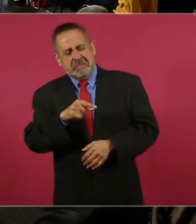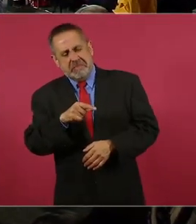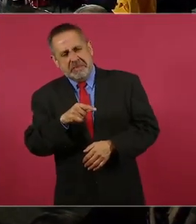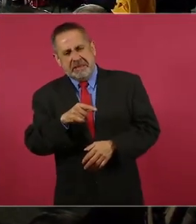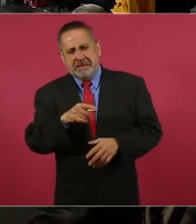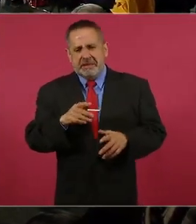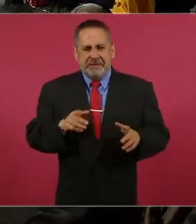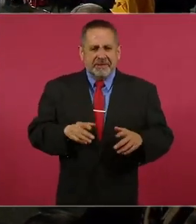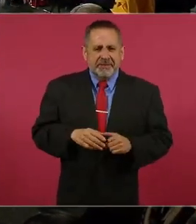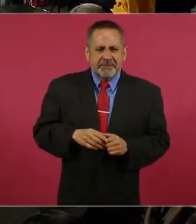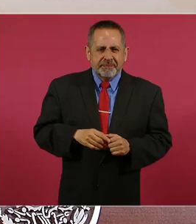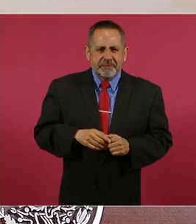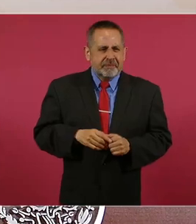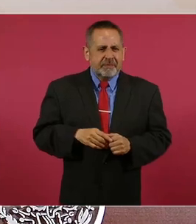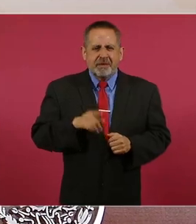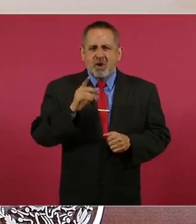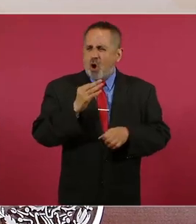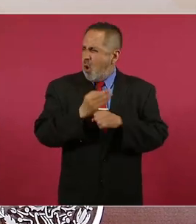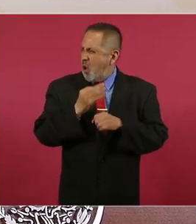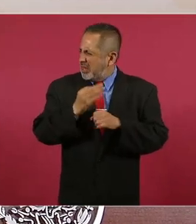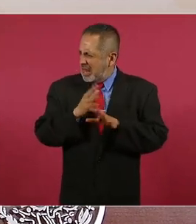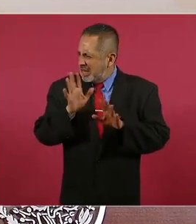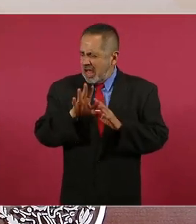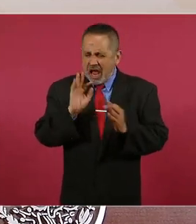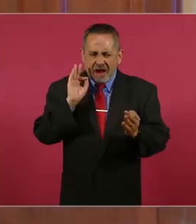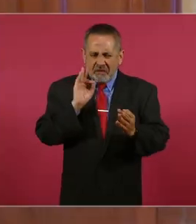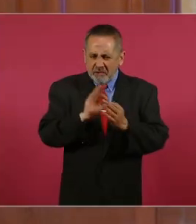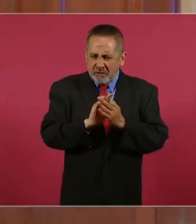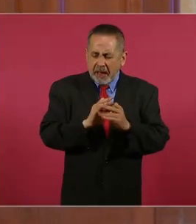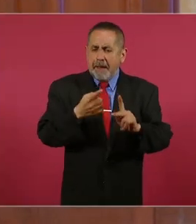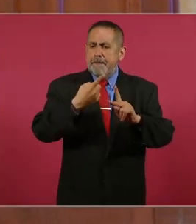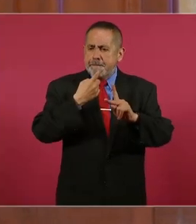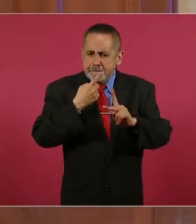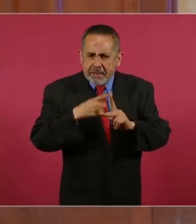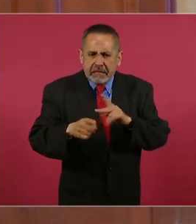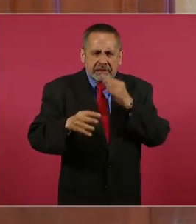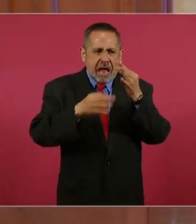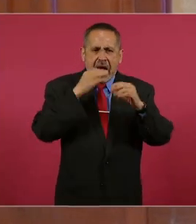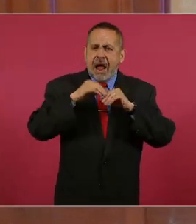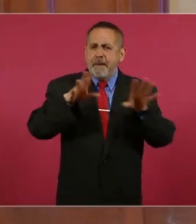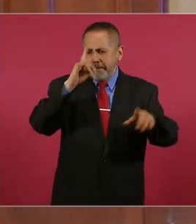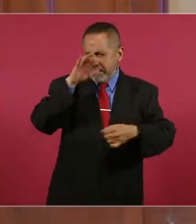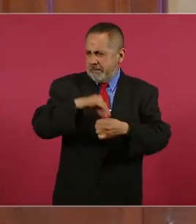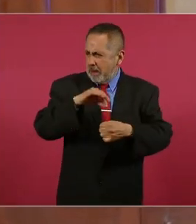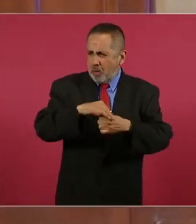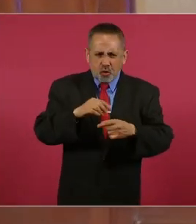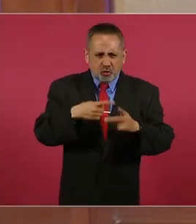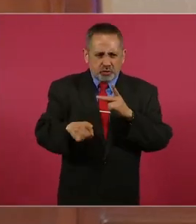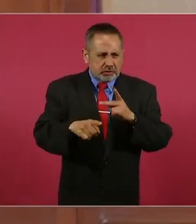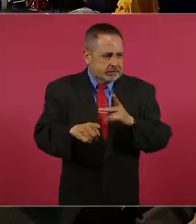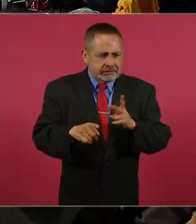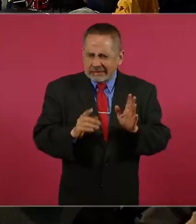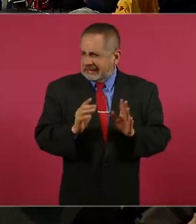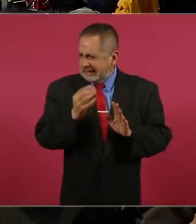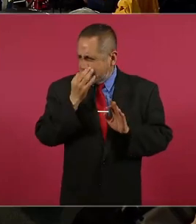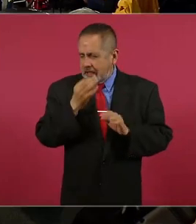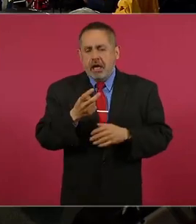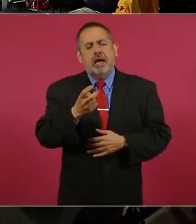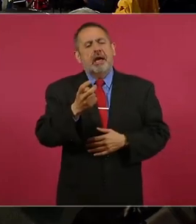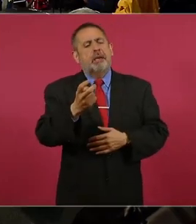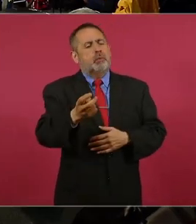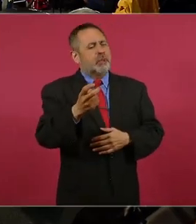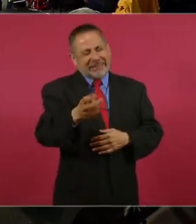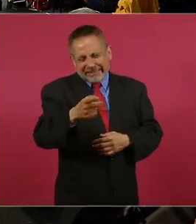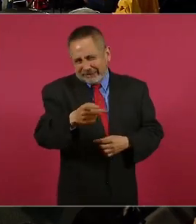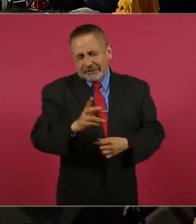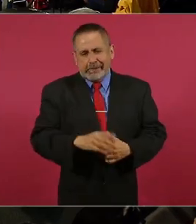están como en cierres de campaña ahora, ¿no? O algo así. Sí. Ah, ese es el asunto. Están pero